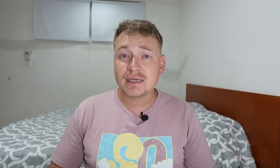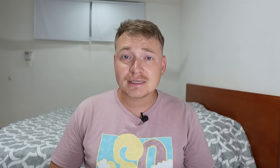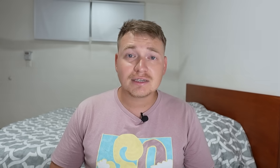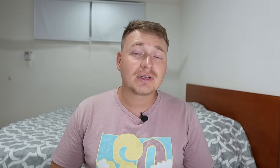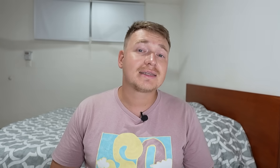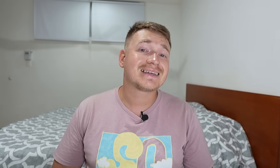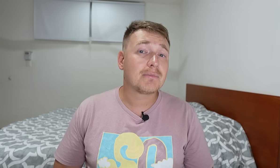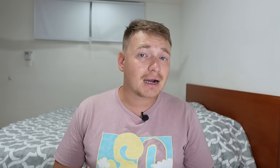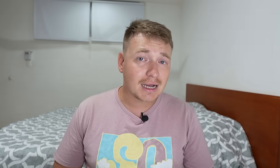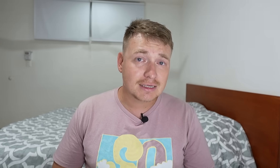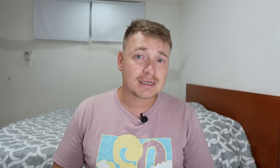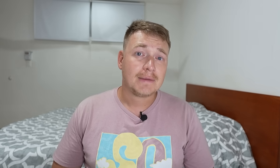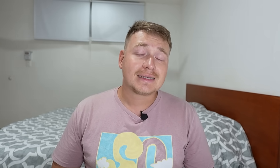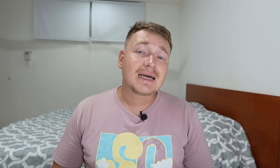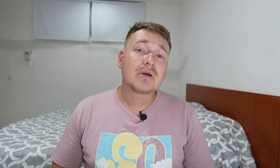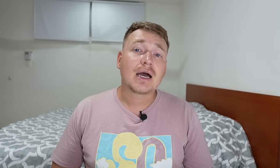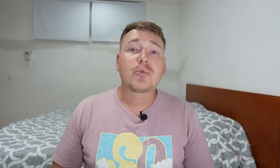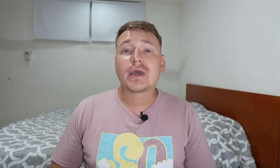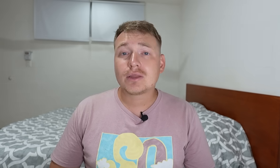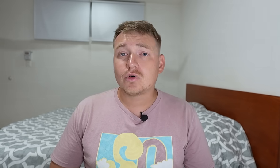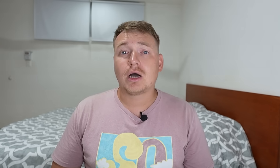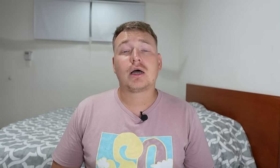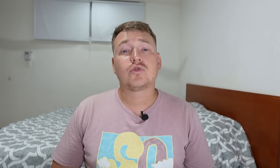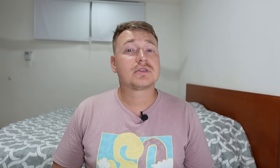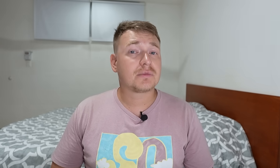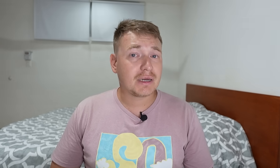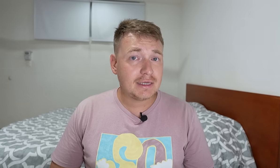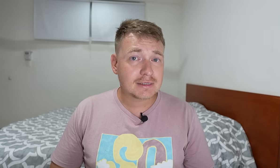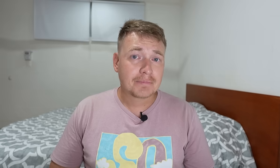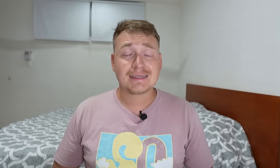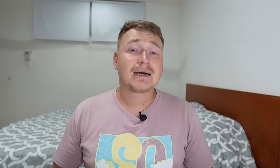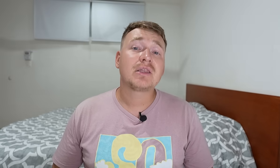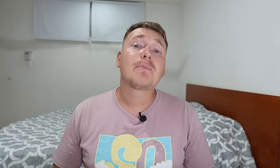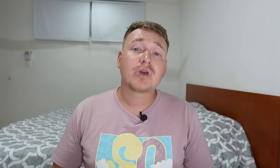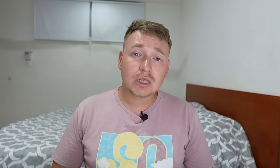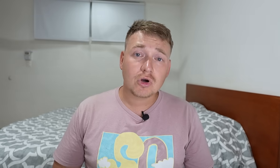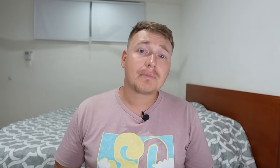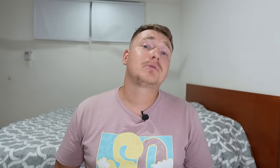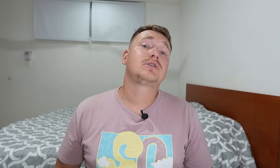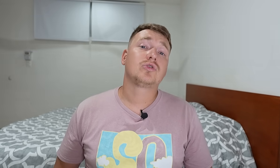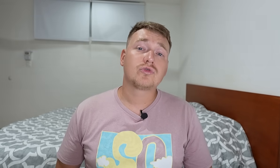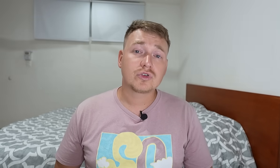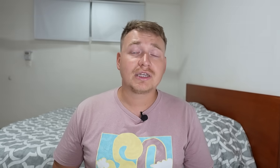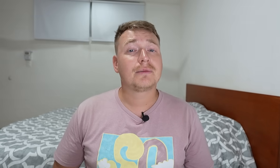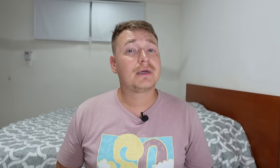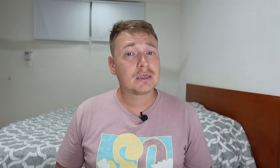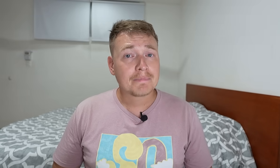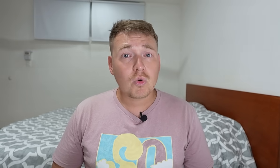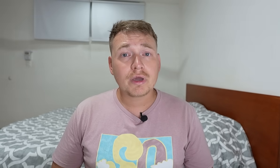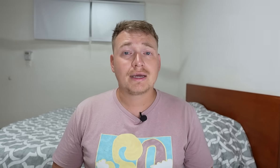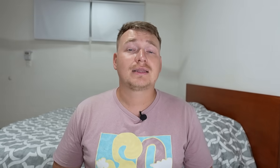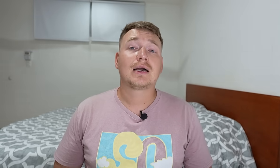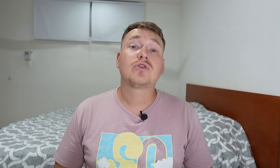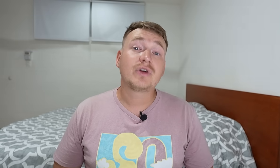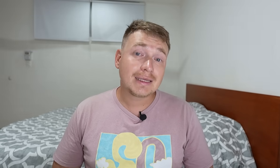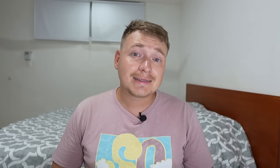diferentes países, diferentes embajadas estaban apoyando a nuestro país, estaban apoyando a población rusa, y también